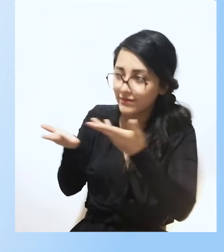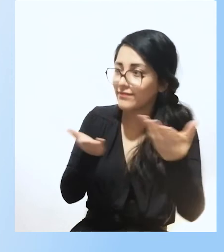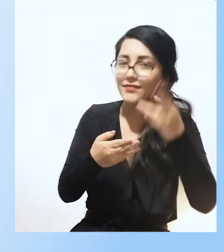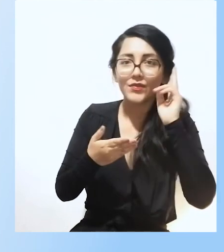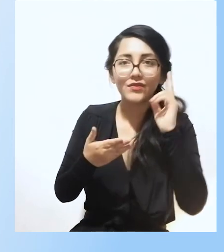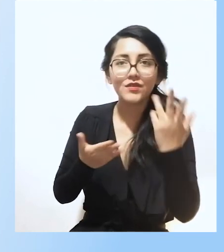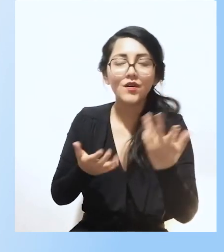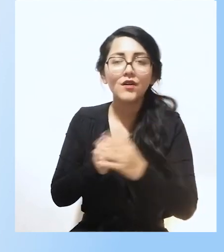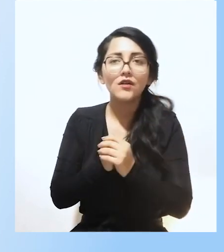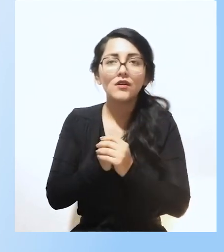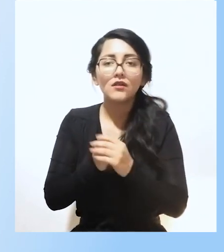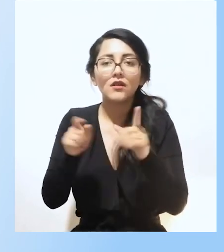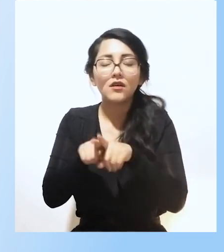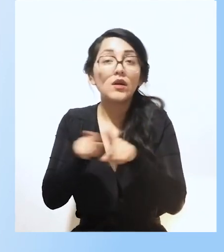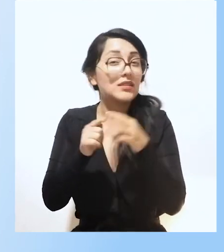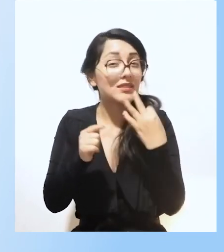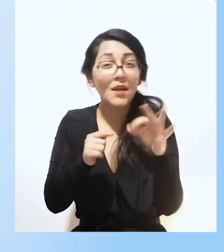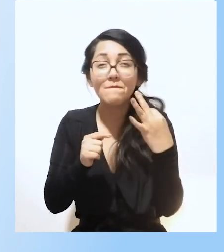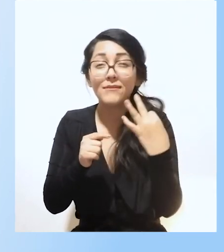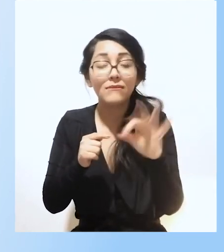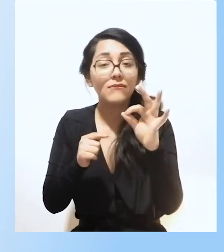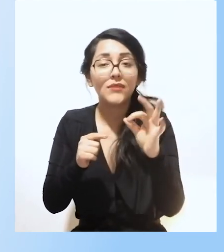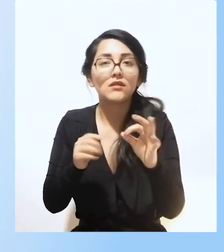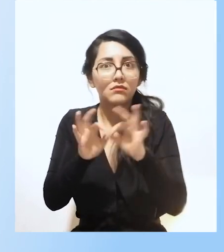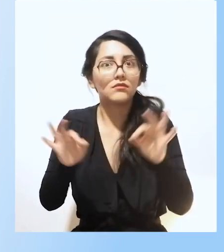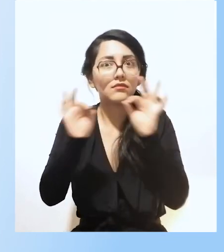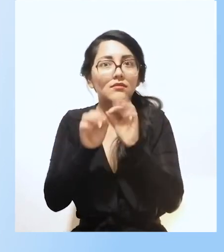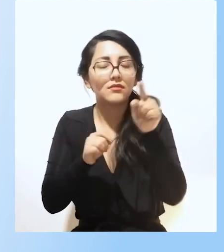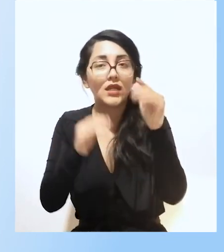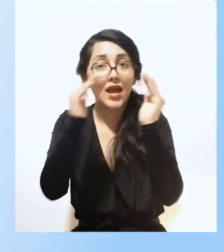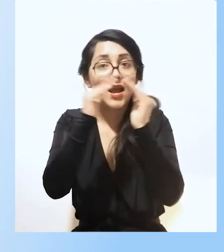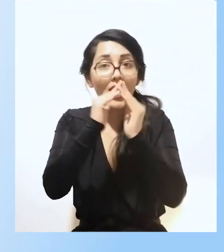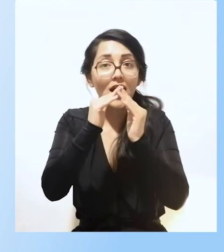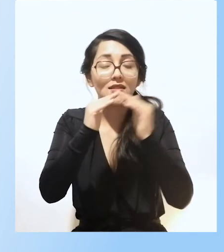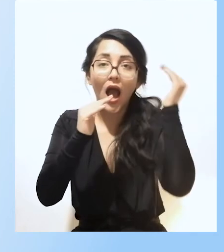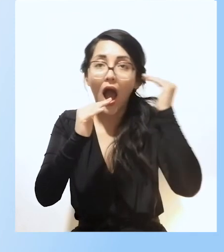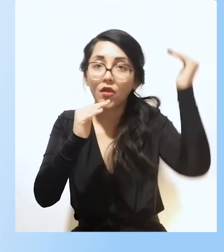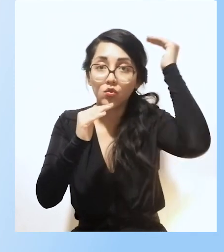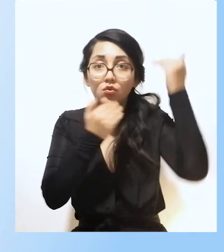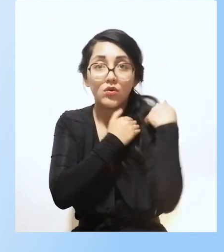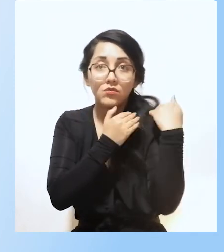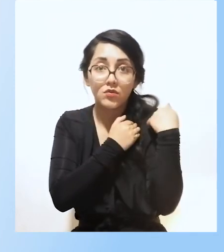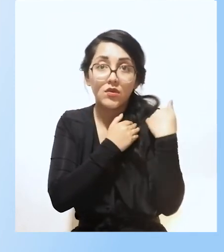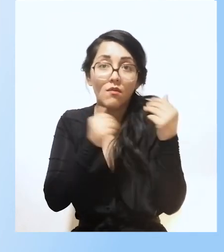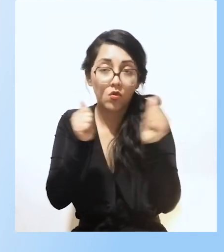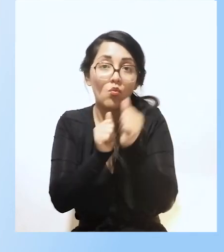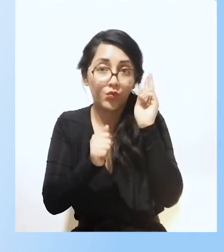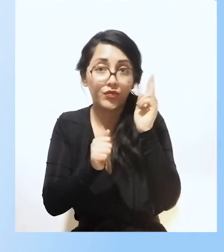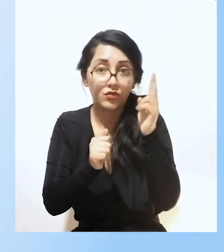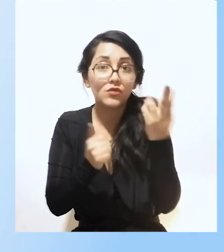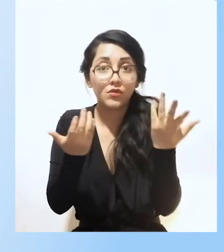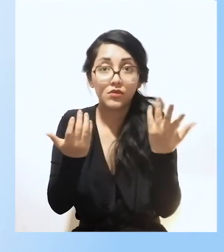educación. Por supuesto, siempre tiene que haber un adulto en el domicilio que se haga responsable mientras está el profesor.